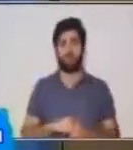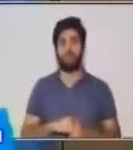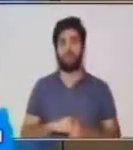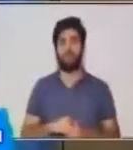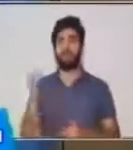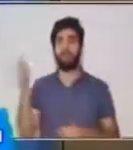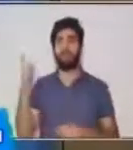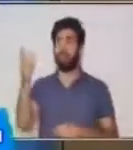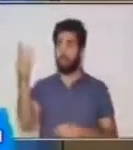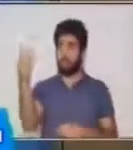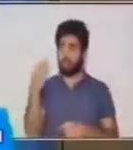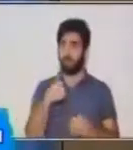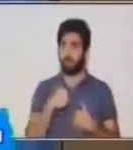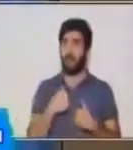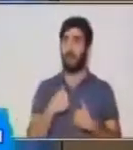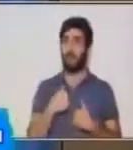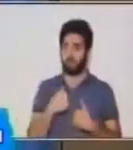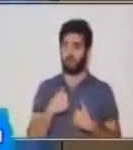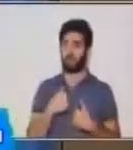Asiente cuando algo le interesa